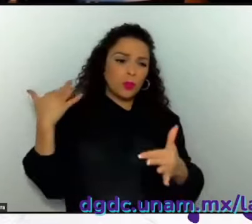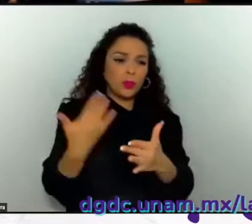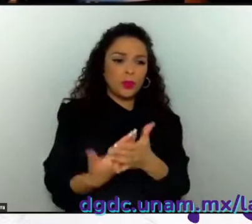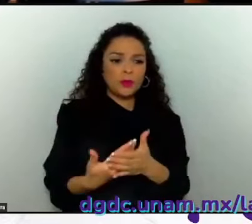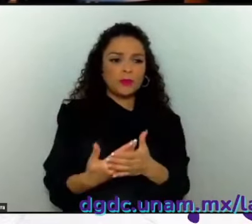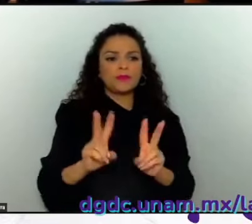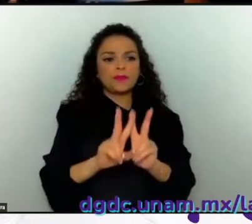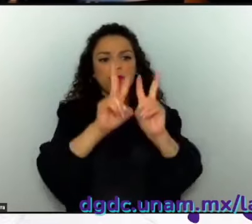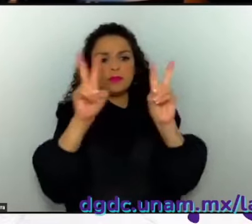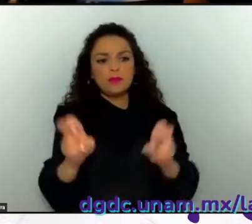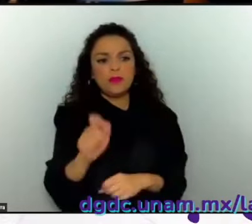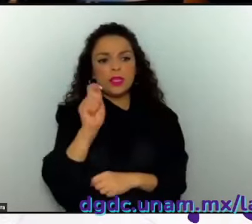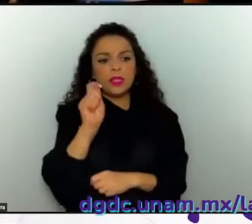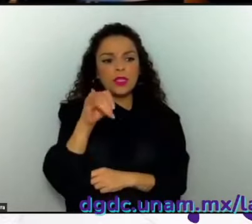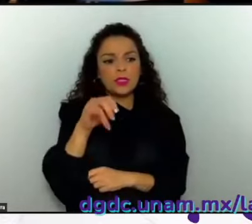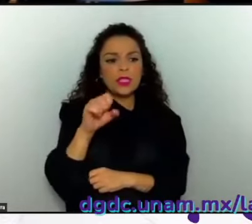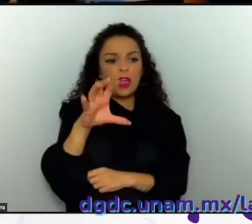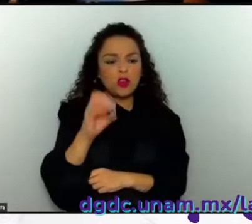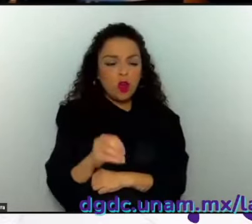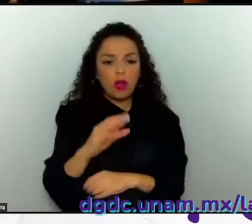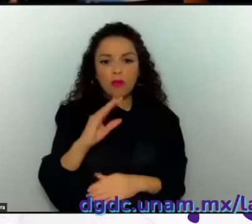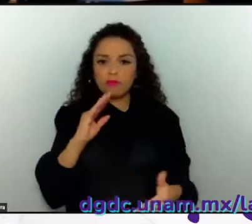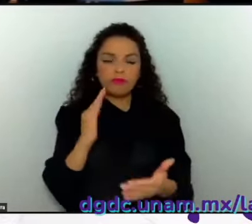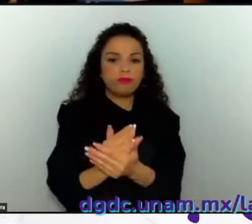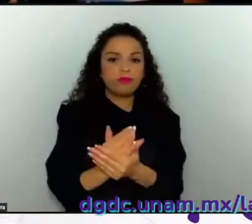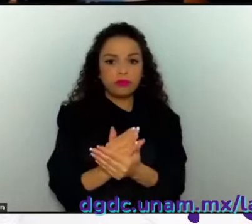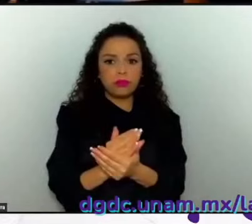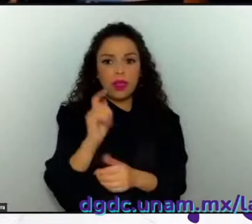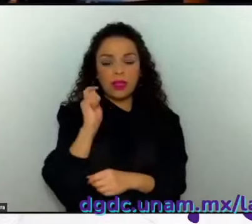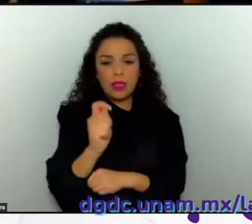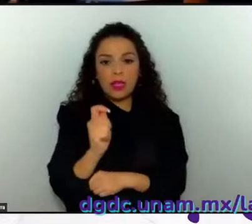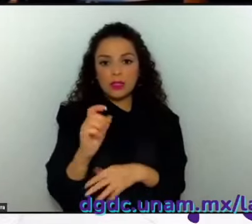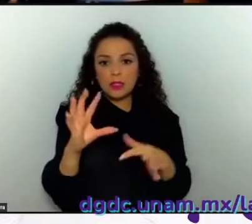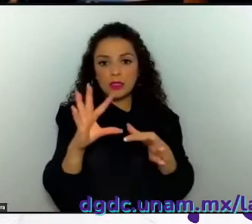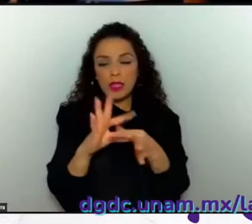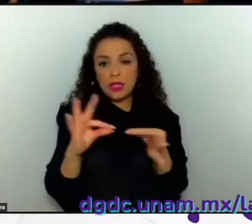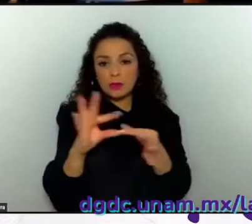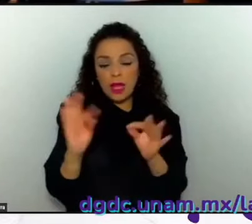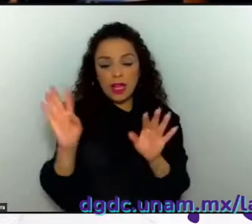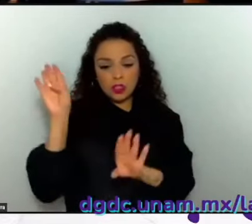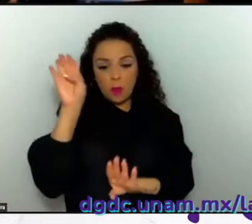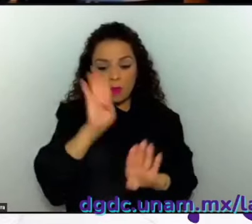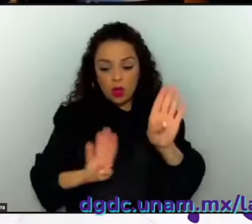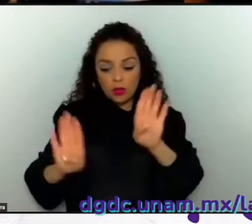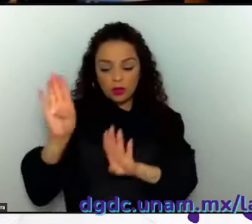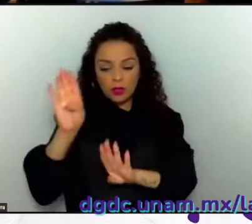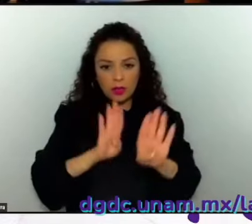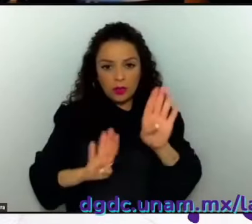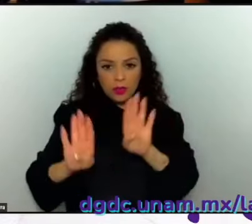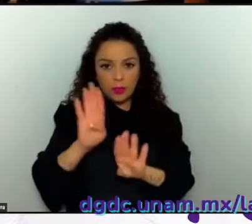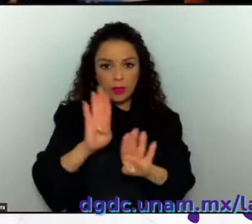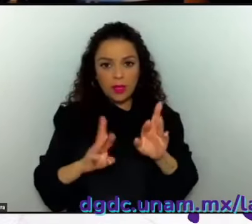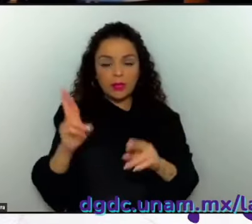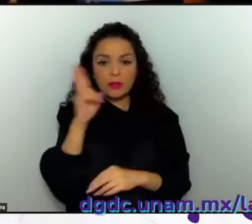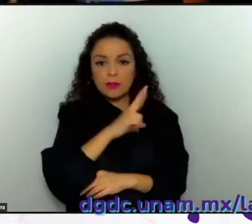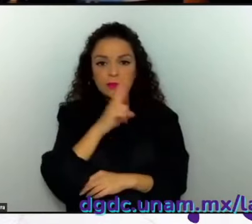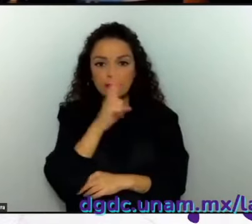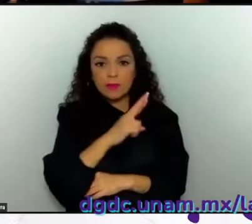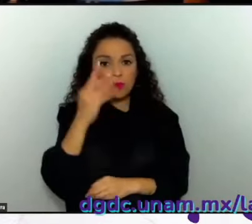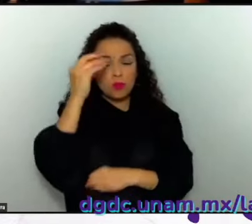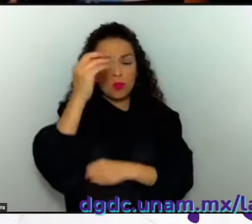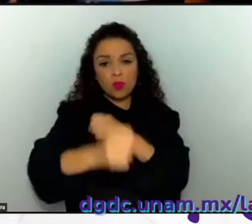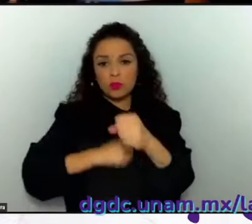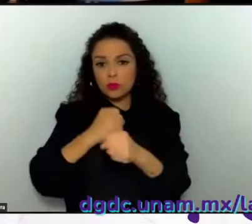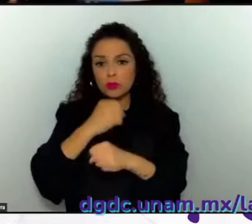del Lysenko, ¿no? Que detuvo la investigación biológica en Rusia durante décadas porque él no creía en las